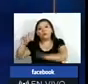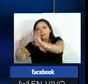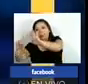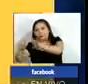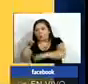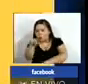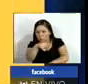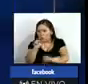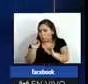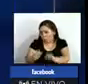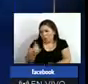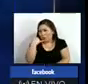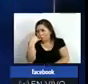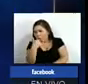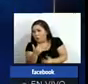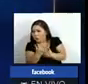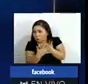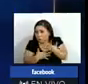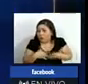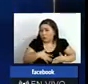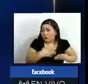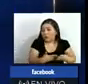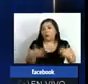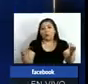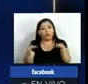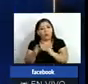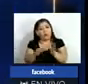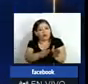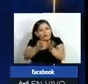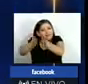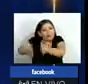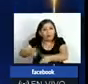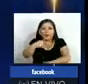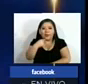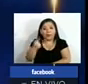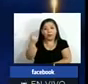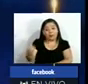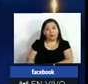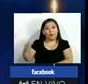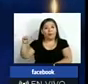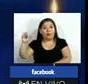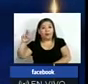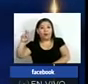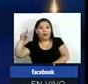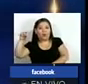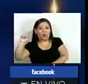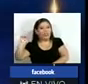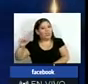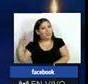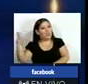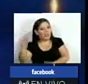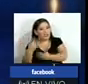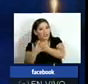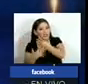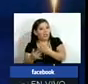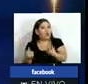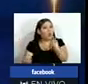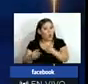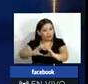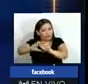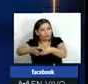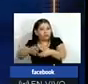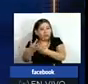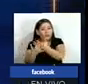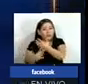6150-7846 para que usted pueda donar su plasma. Además, también tenemos el caso de Carlos Alberto Solórzano, que necesita donación de plasma también